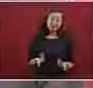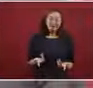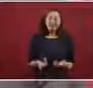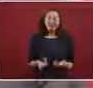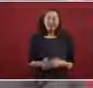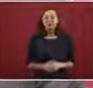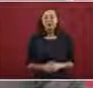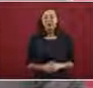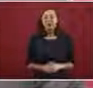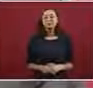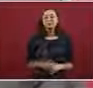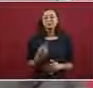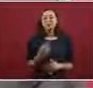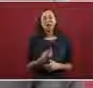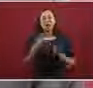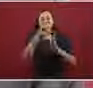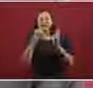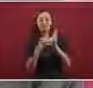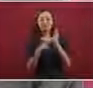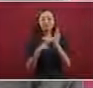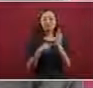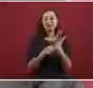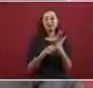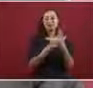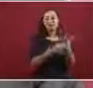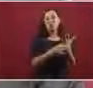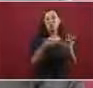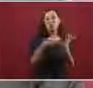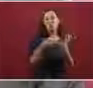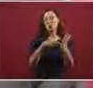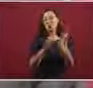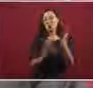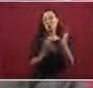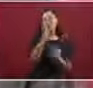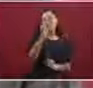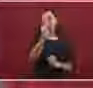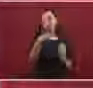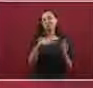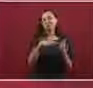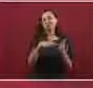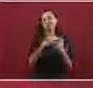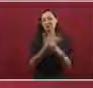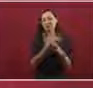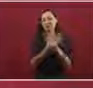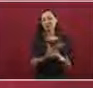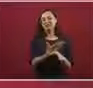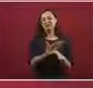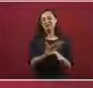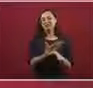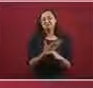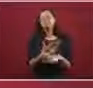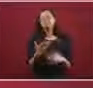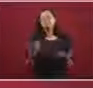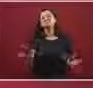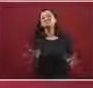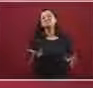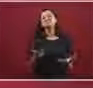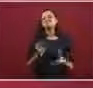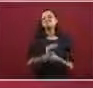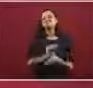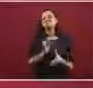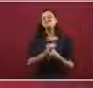ese artículo o ese principio constitucional no se lleva a la